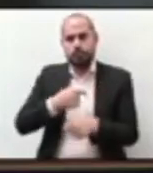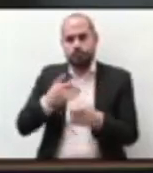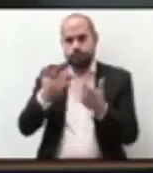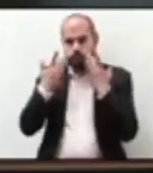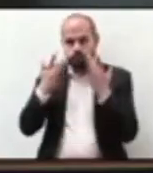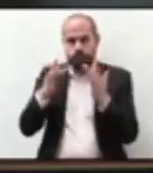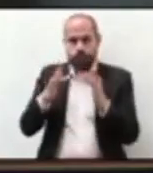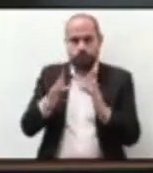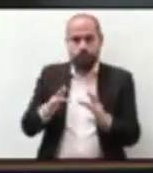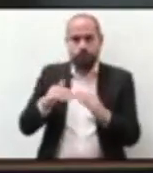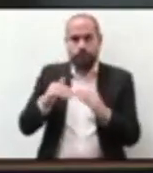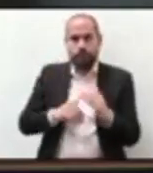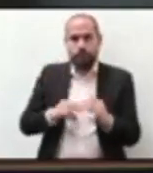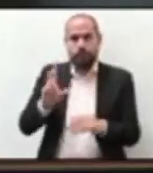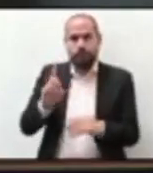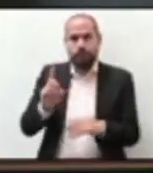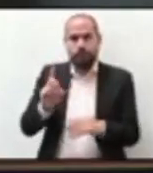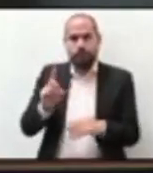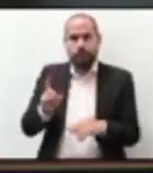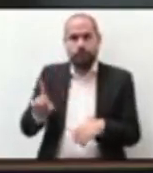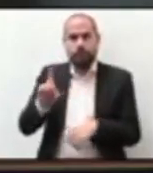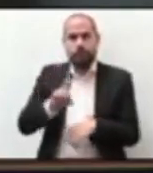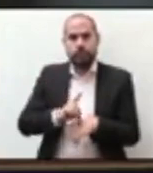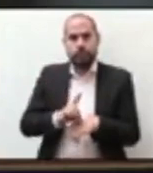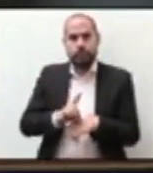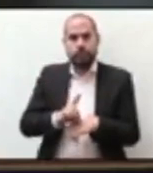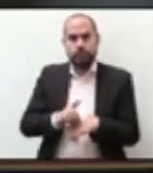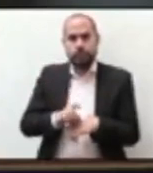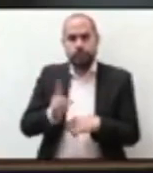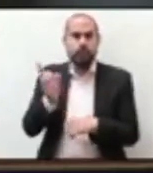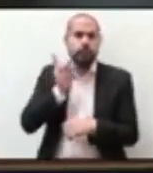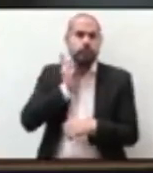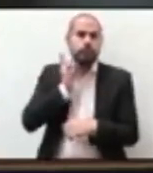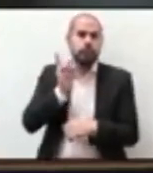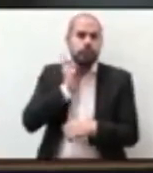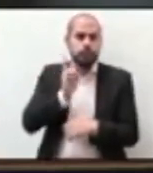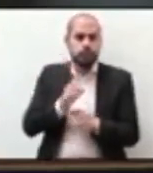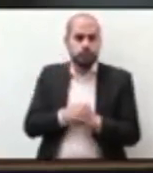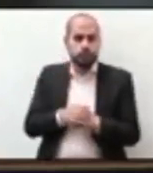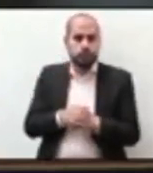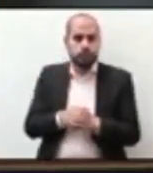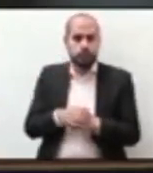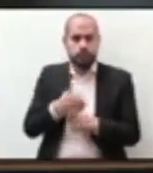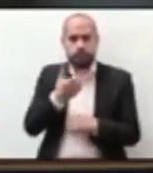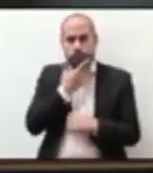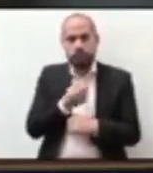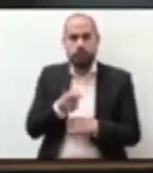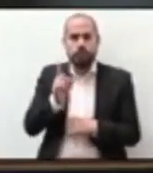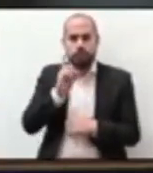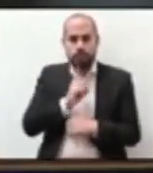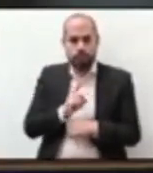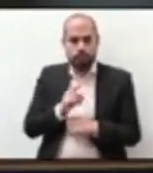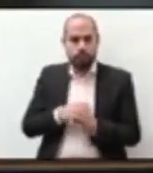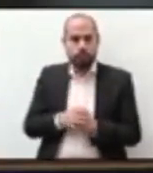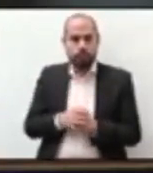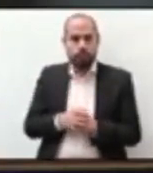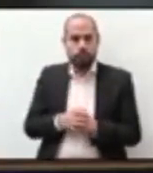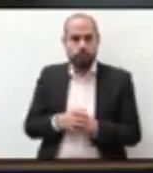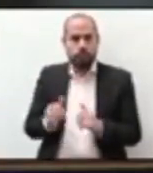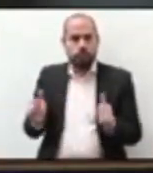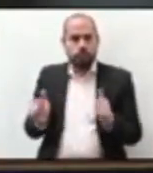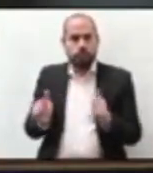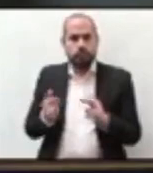indefinido menor a 30 días del cargo de diputados diputadas y diputado con